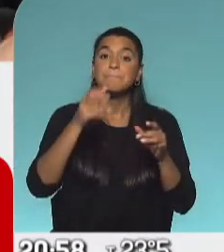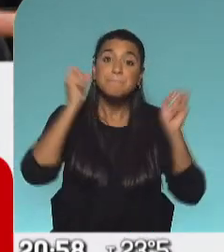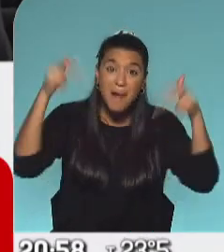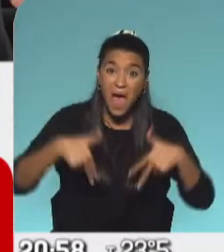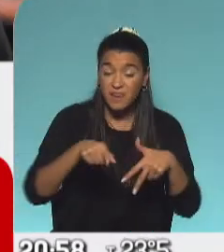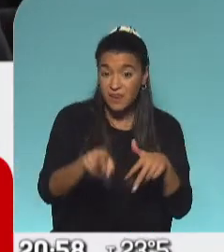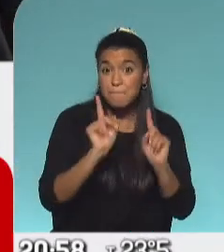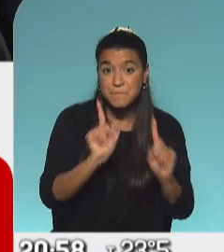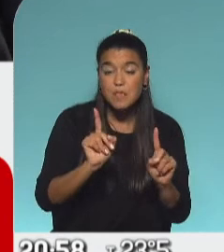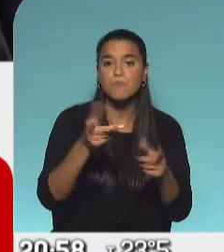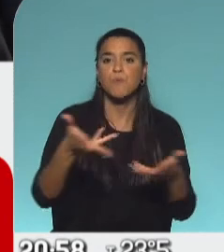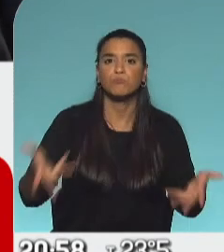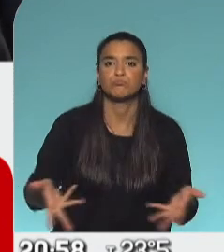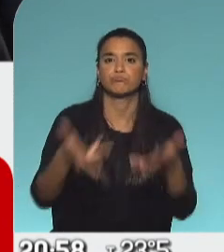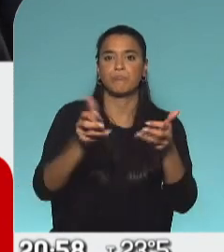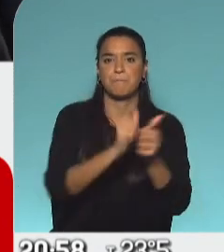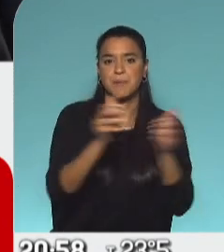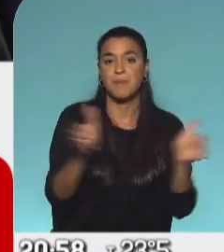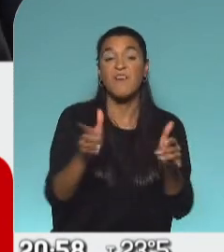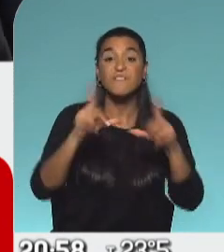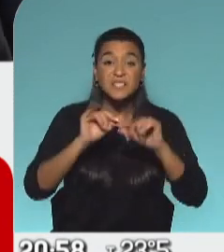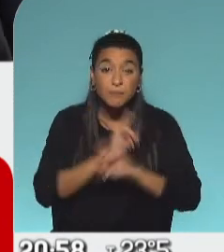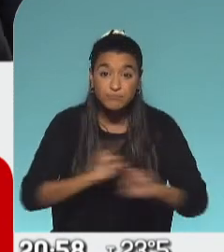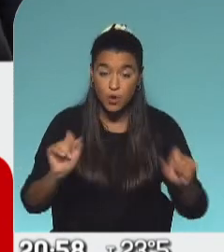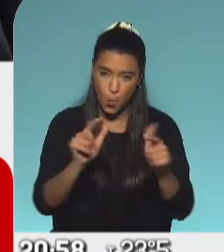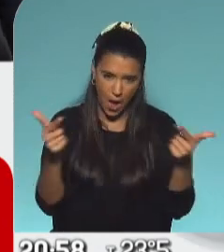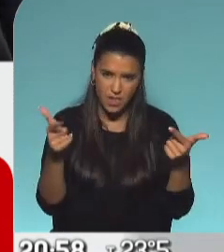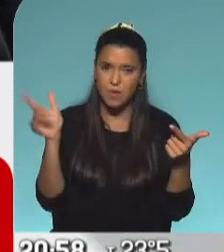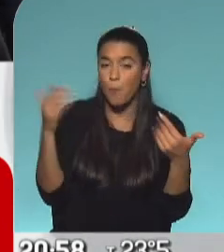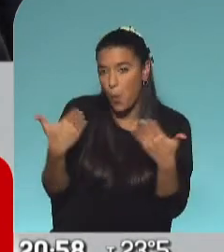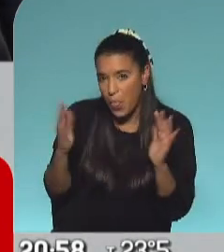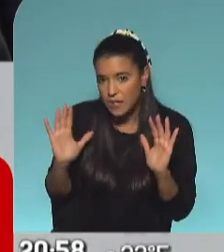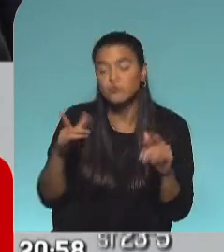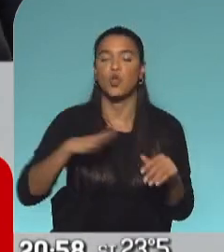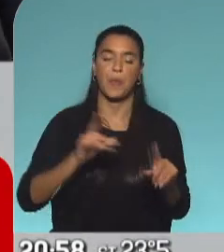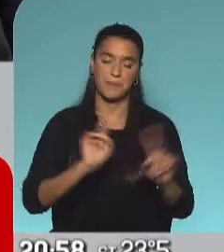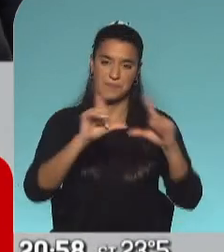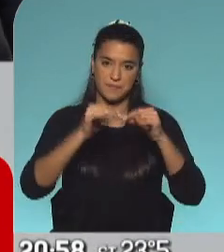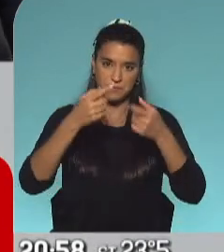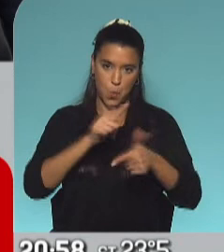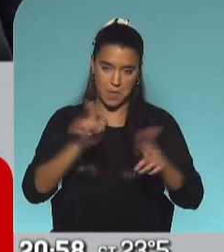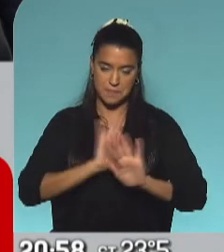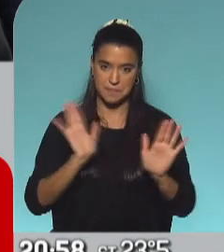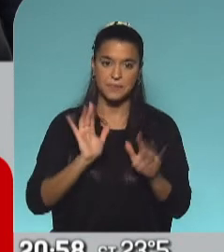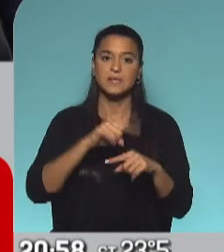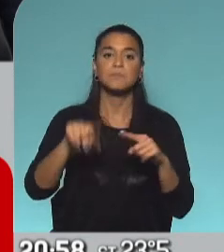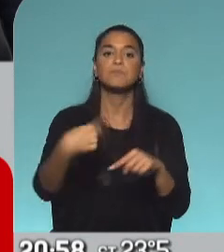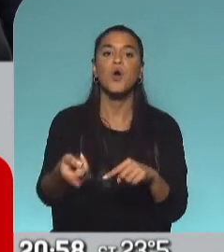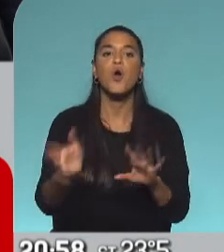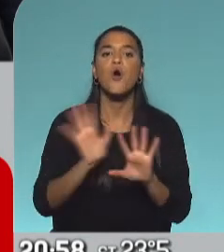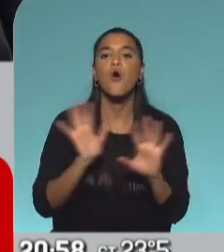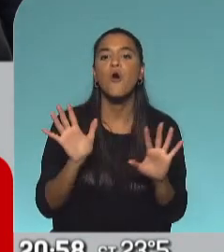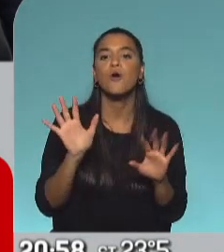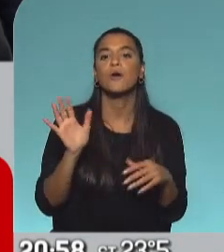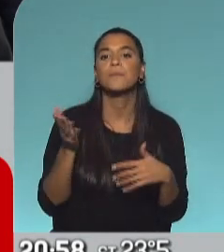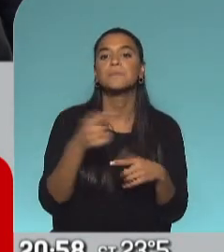que ver con el impulso PYME. No hay una fecha de anuncio, puede ser quizás... Todavía no. No, bien, principio de